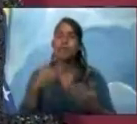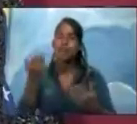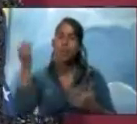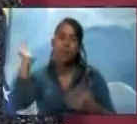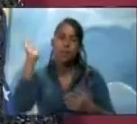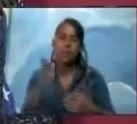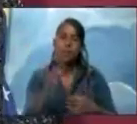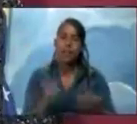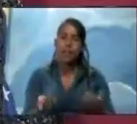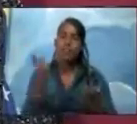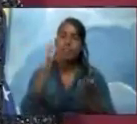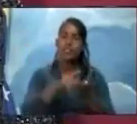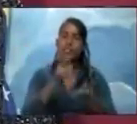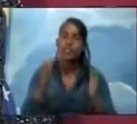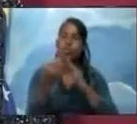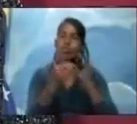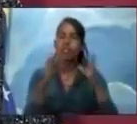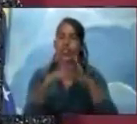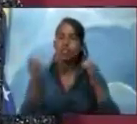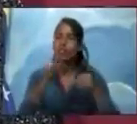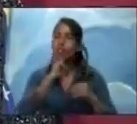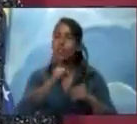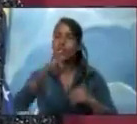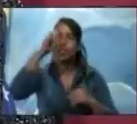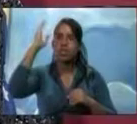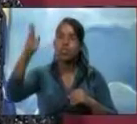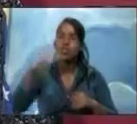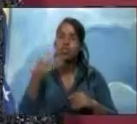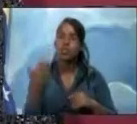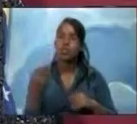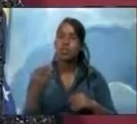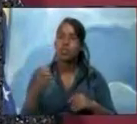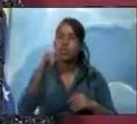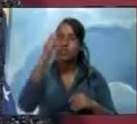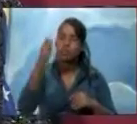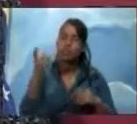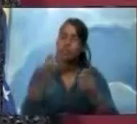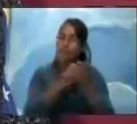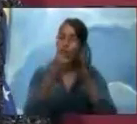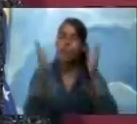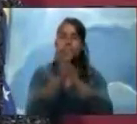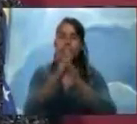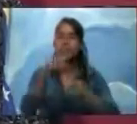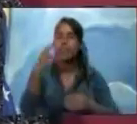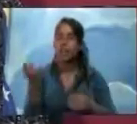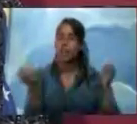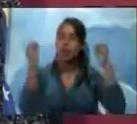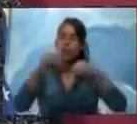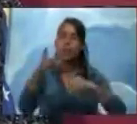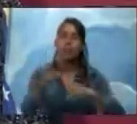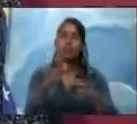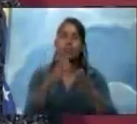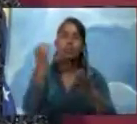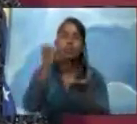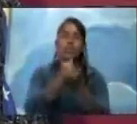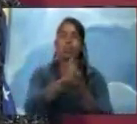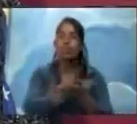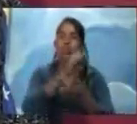vendrá a levantarse contra todo lo que es de Dios, lo que Dios ha consagrado, que colocará su sello